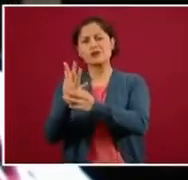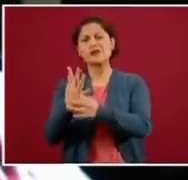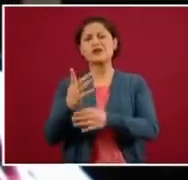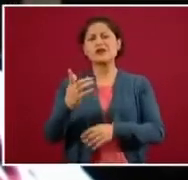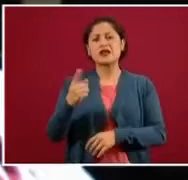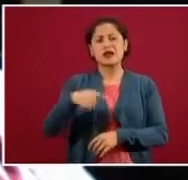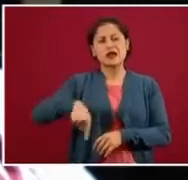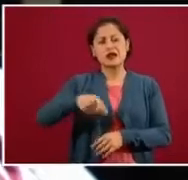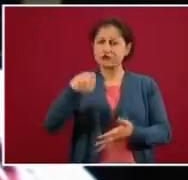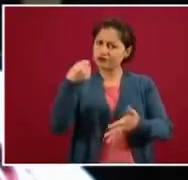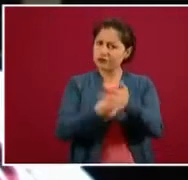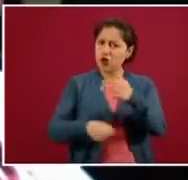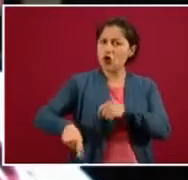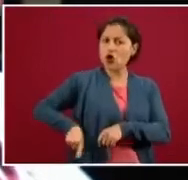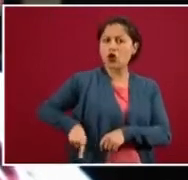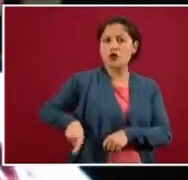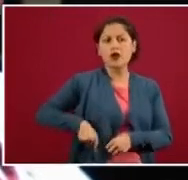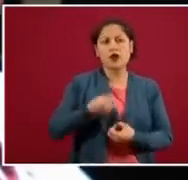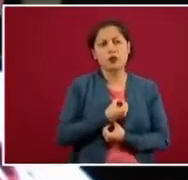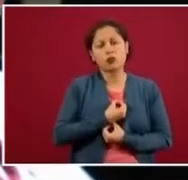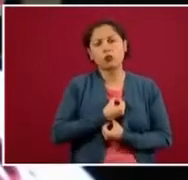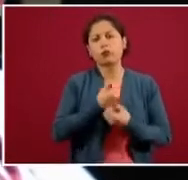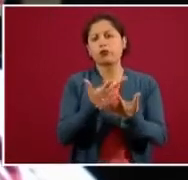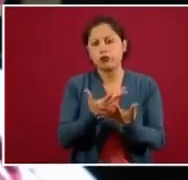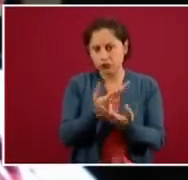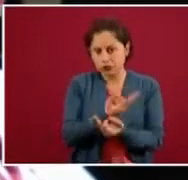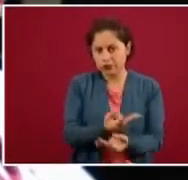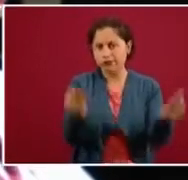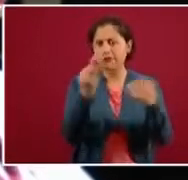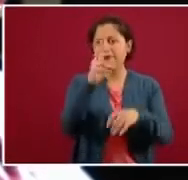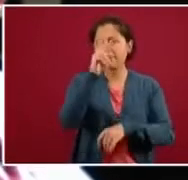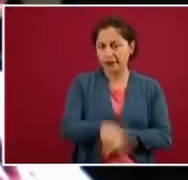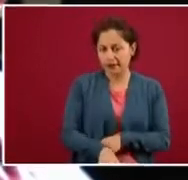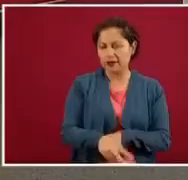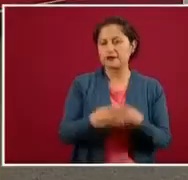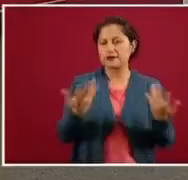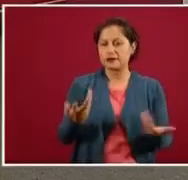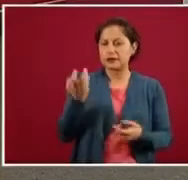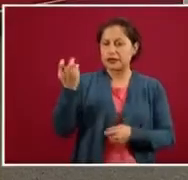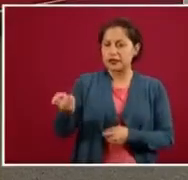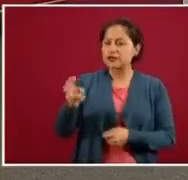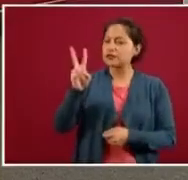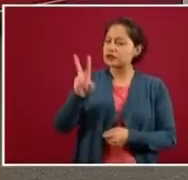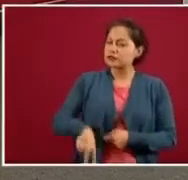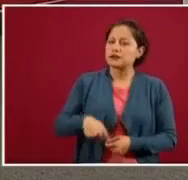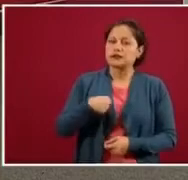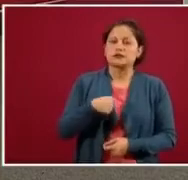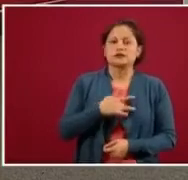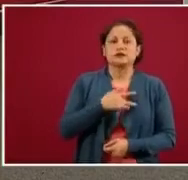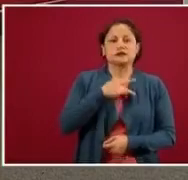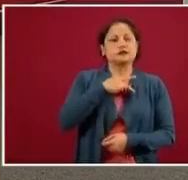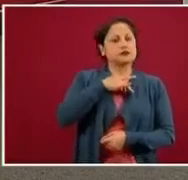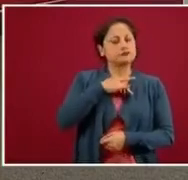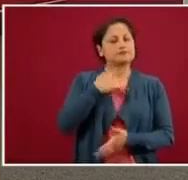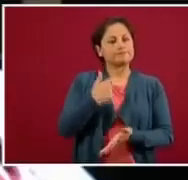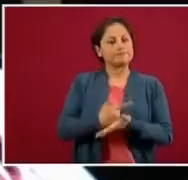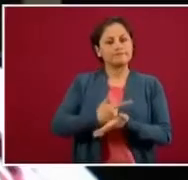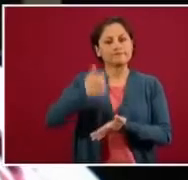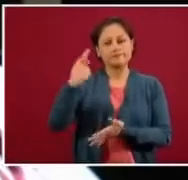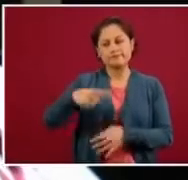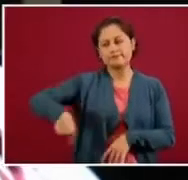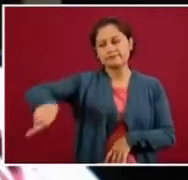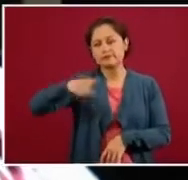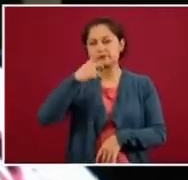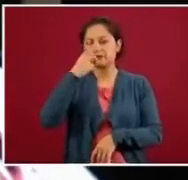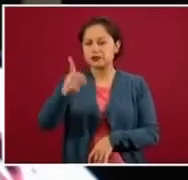me parece muy grave, muy delicada, y es algo que se sigue diciendo en las redes sociales. Me gustaría pedirle que volviera a hacer, por favor,